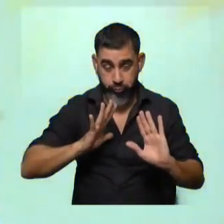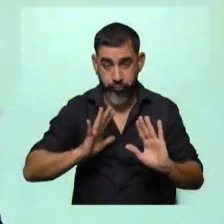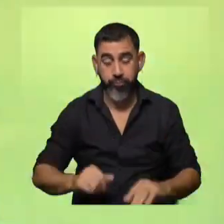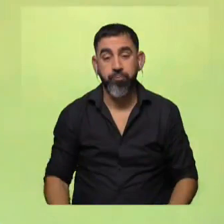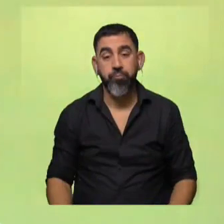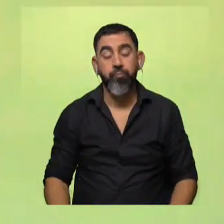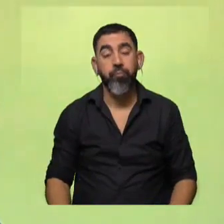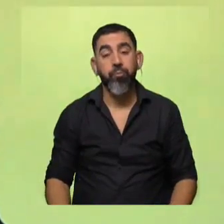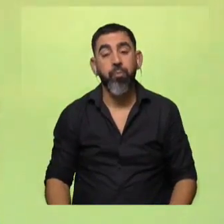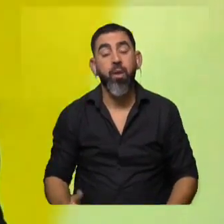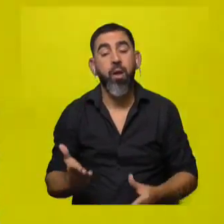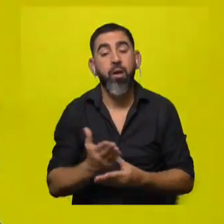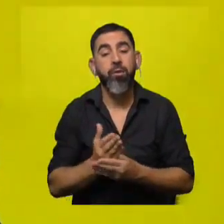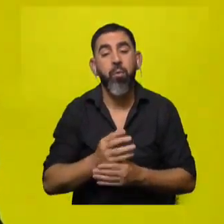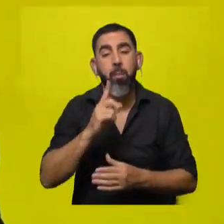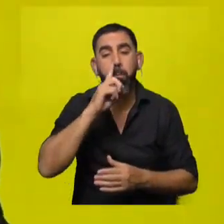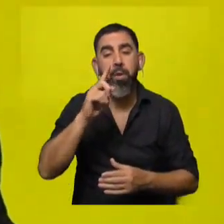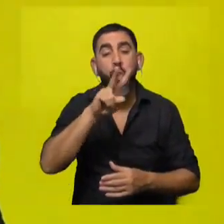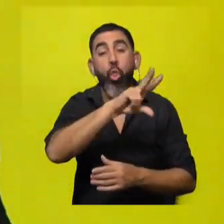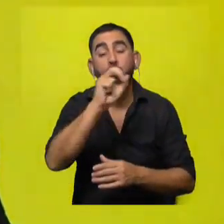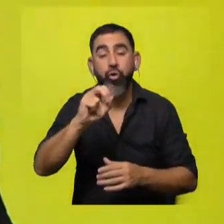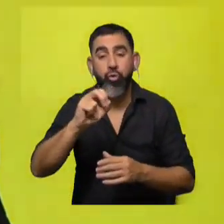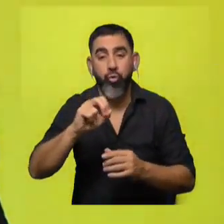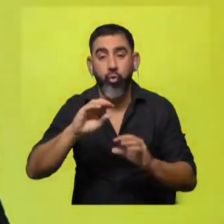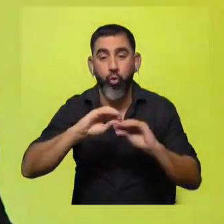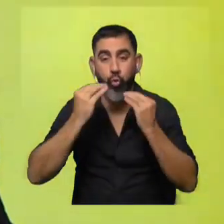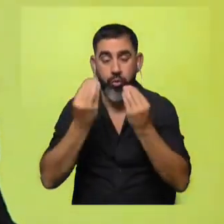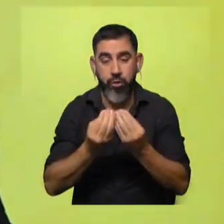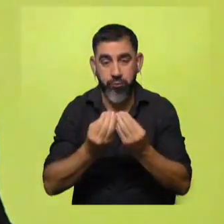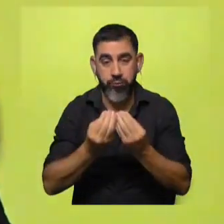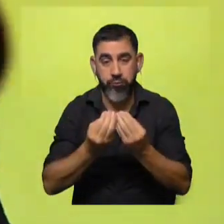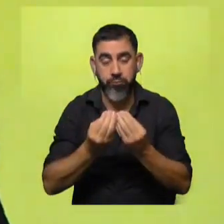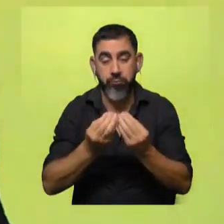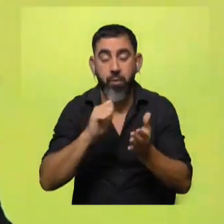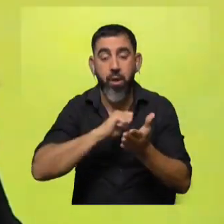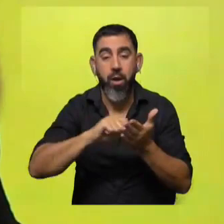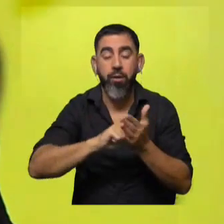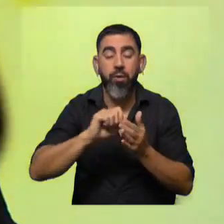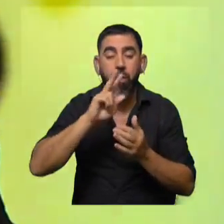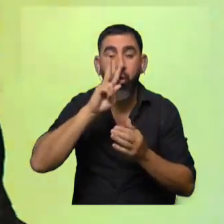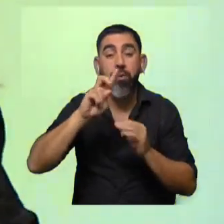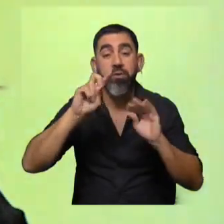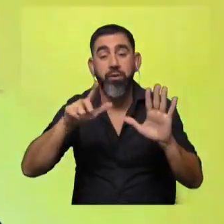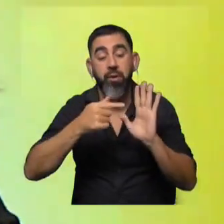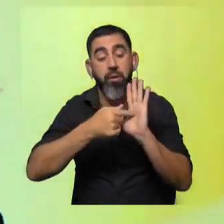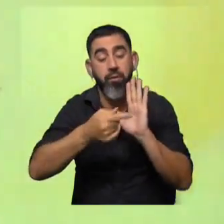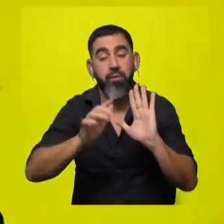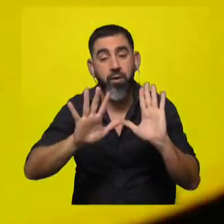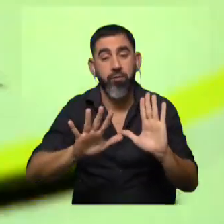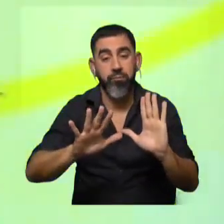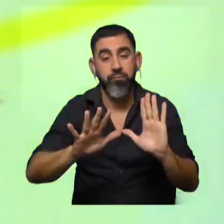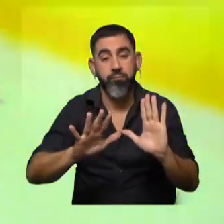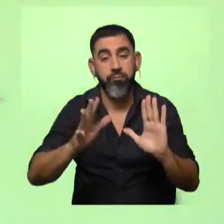El archivo Berruti son aproximadamente 1.200 rollos. Según un acta del 2007 que indica lo que fue, se llama lo